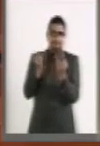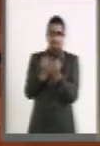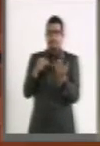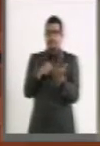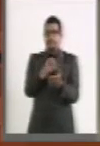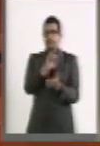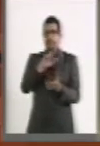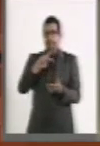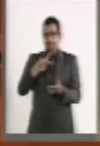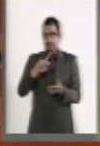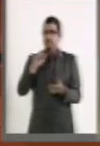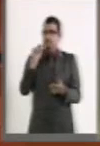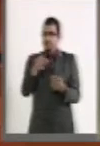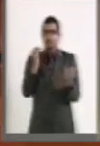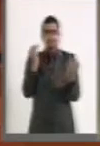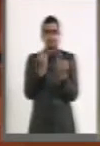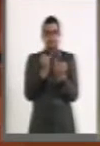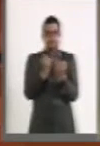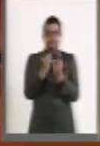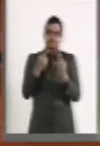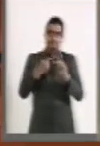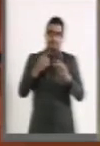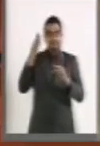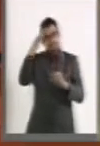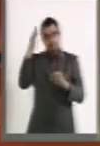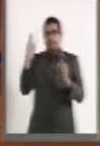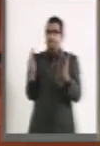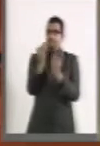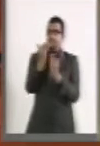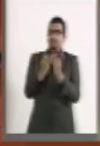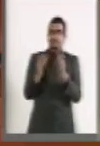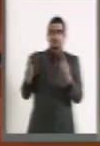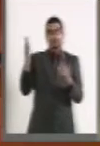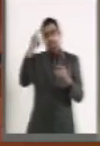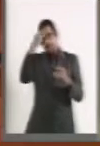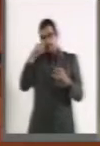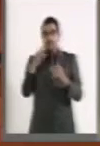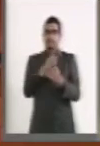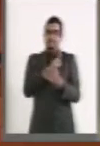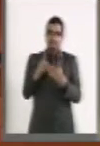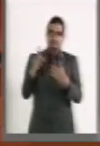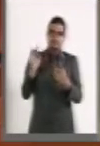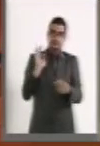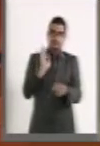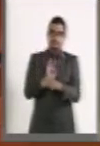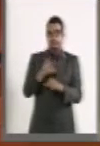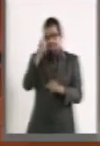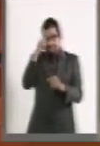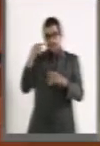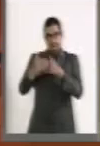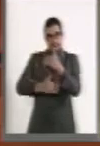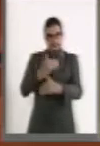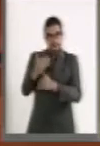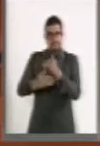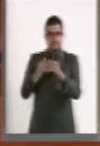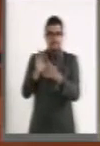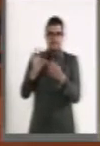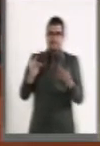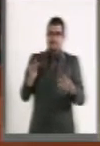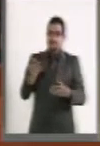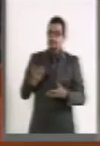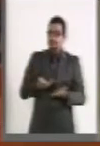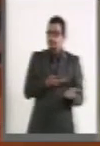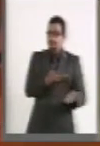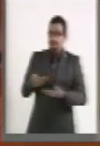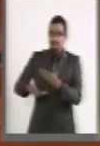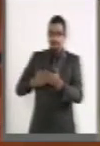CEPAL. El principio de la titularidad de derechos debe guiar las políticas públicas. Debemos pasar